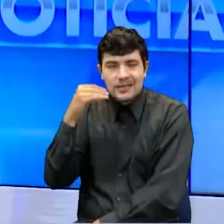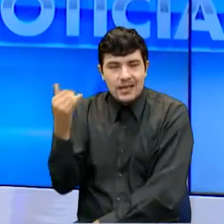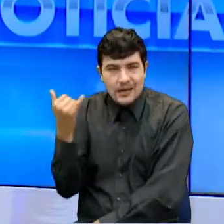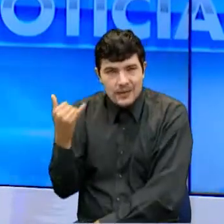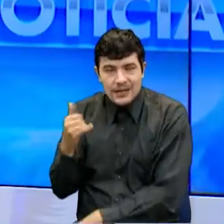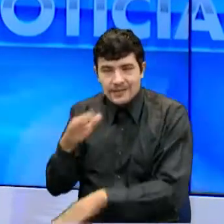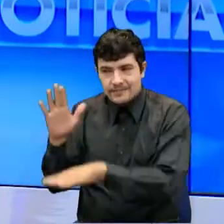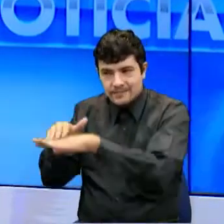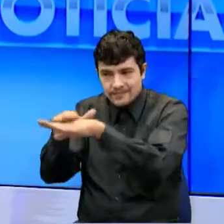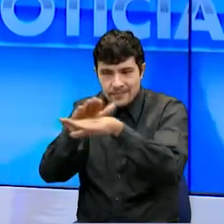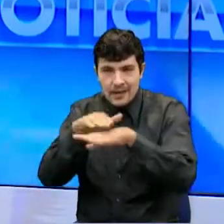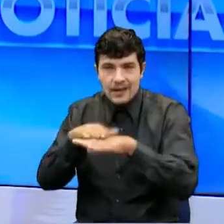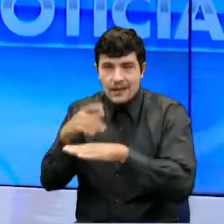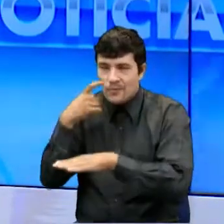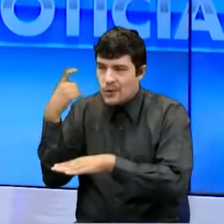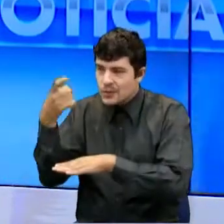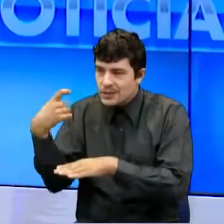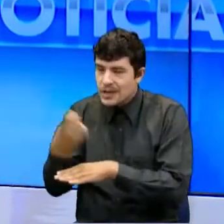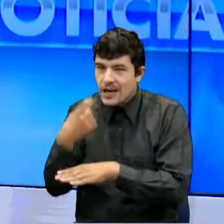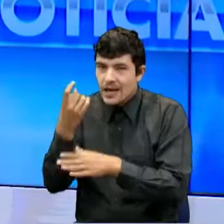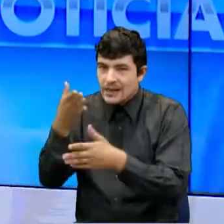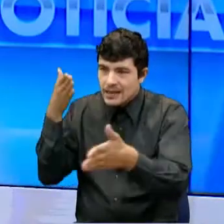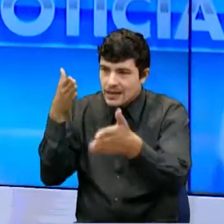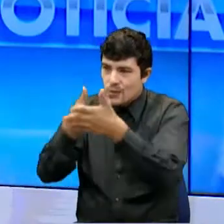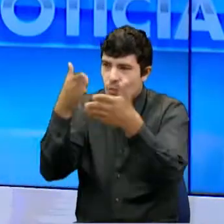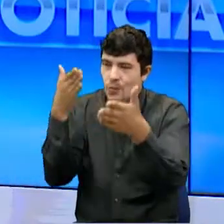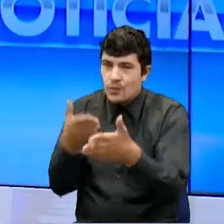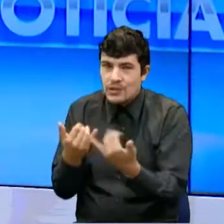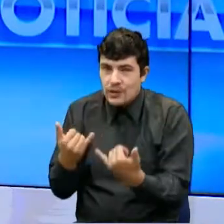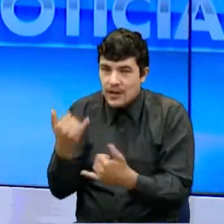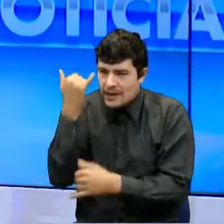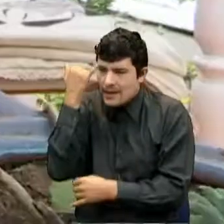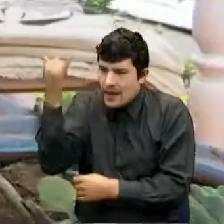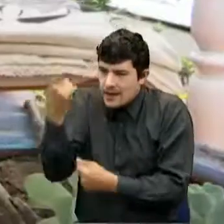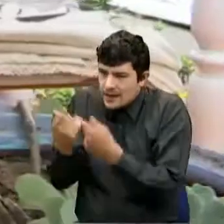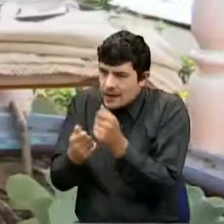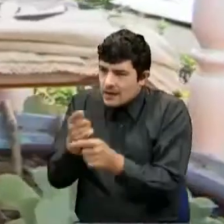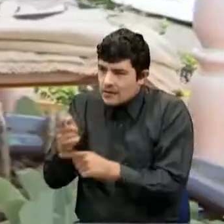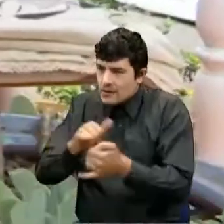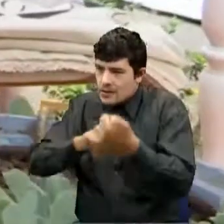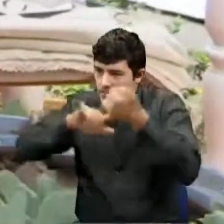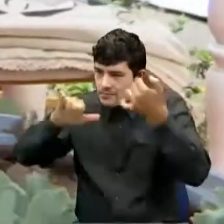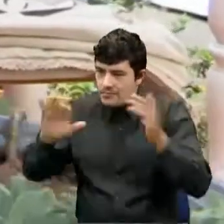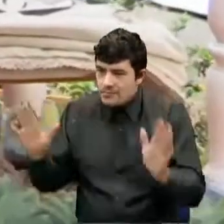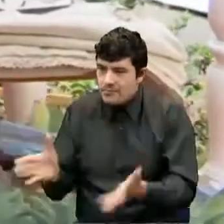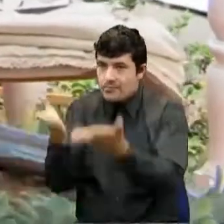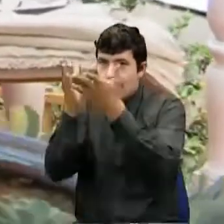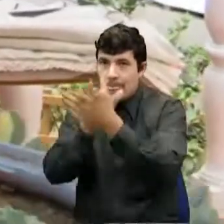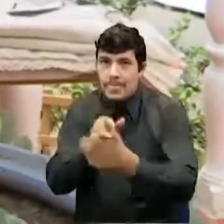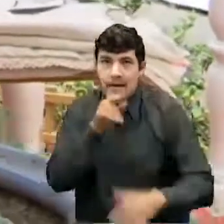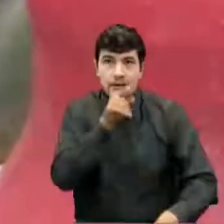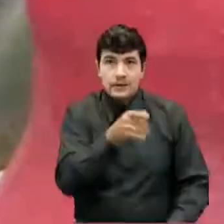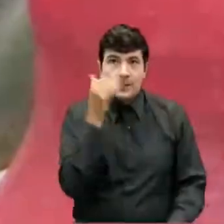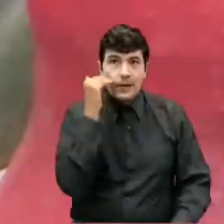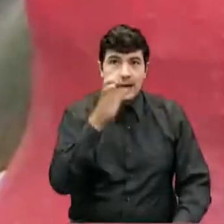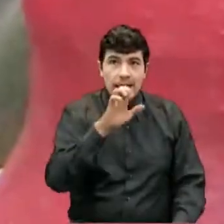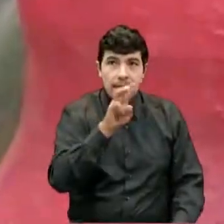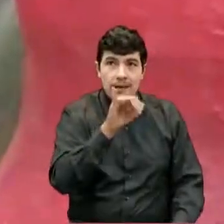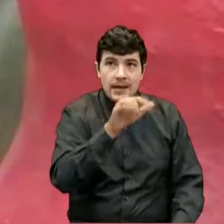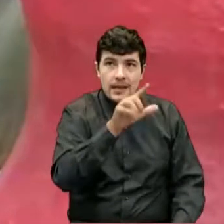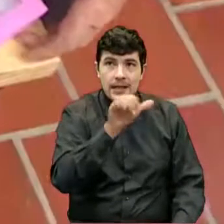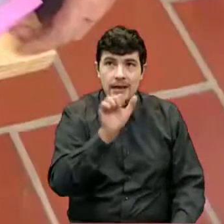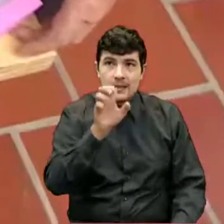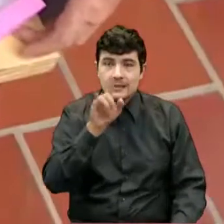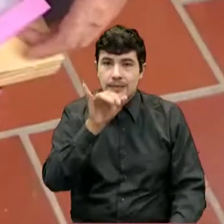capacitaciones en elaboración de tejidos y por supuesto empiecen una idea de negocio ella es india es peter una mujer emprendedora